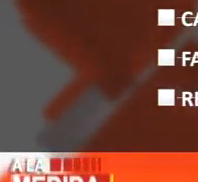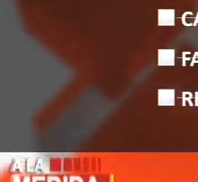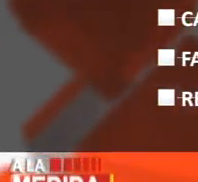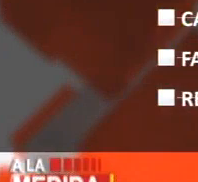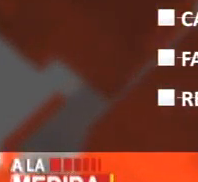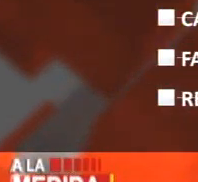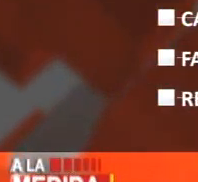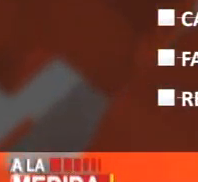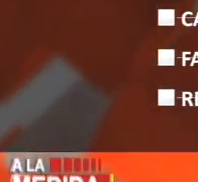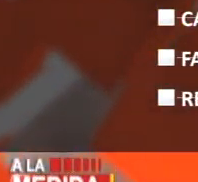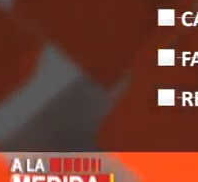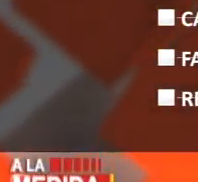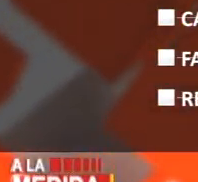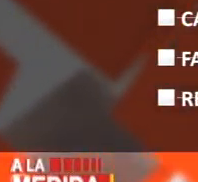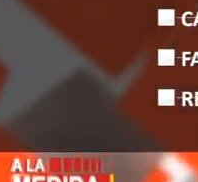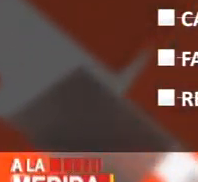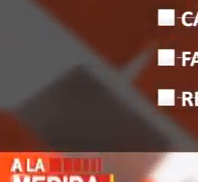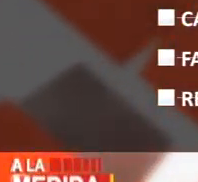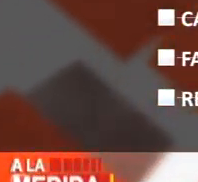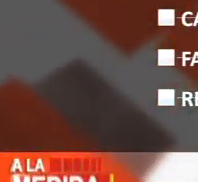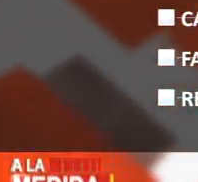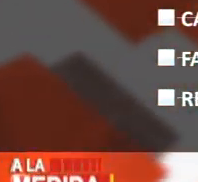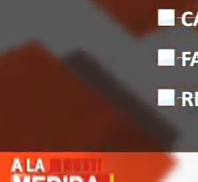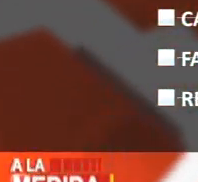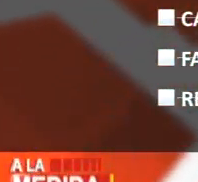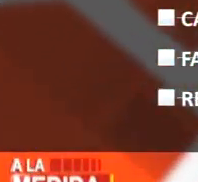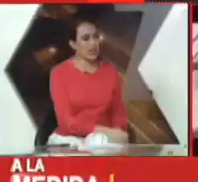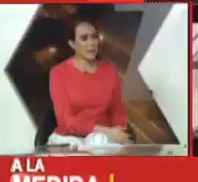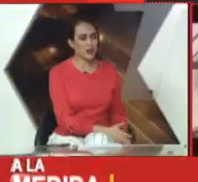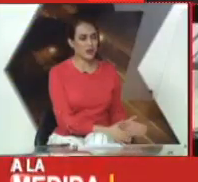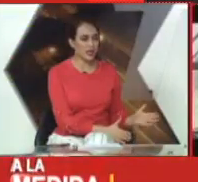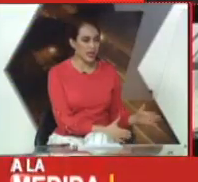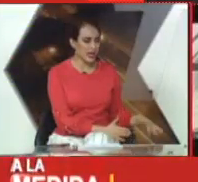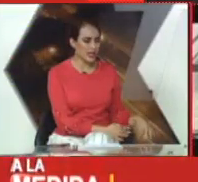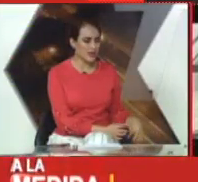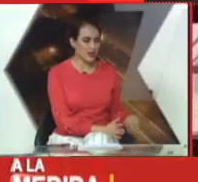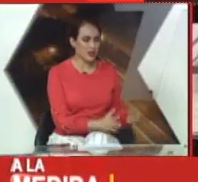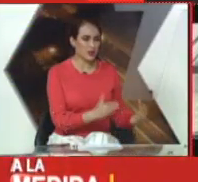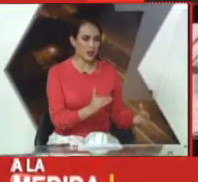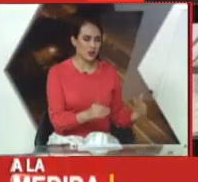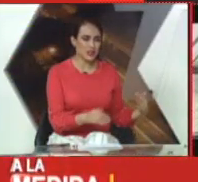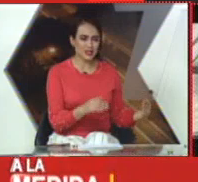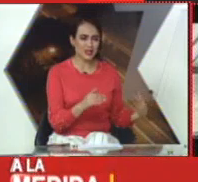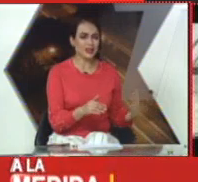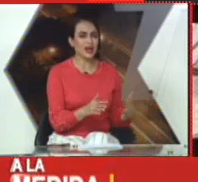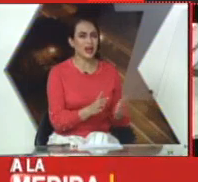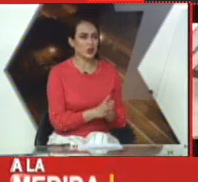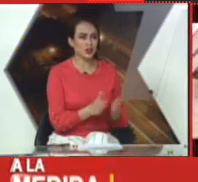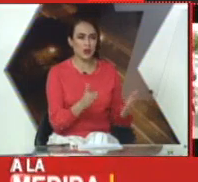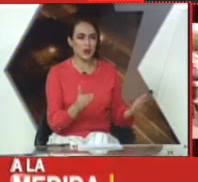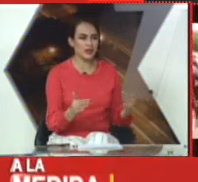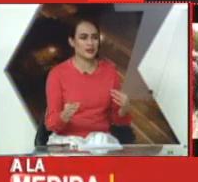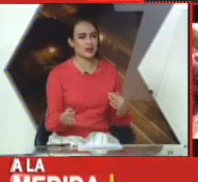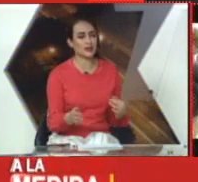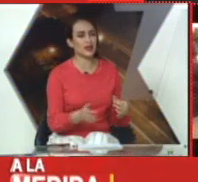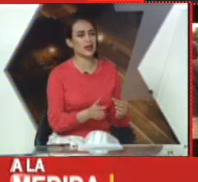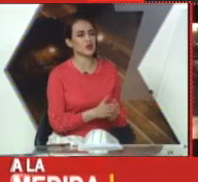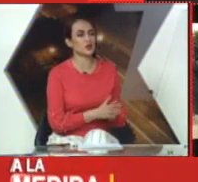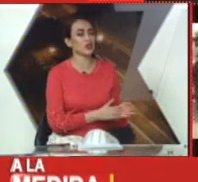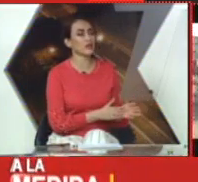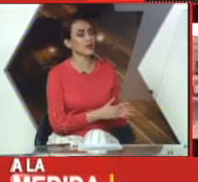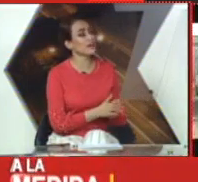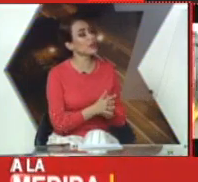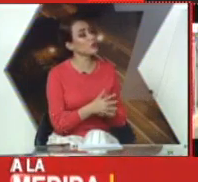Definitivamente, Julio, los casos que se registran hoy, la mayoría iban en los rangos de 60 años, 50, 60